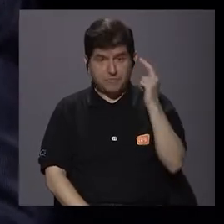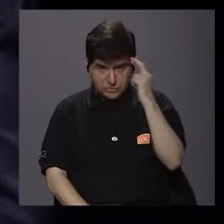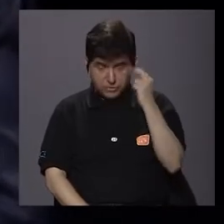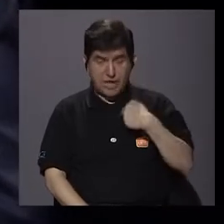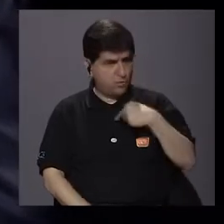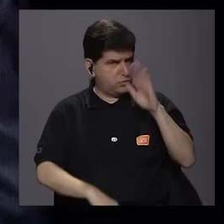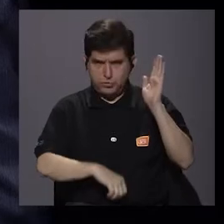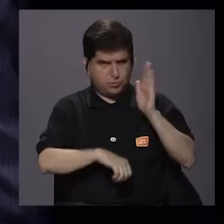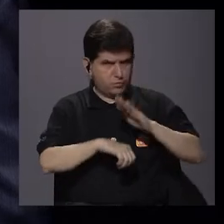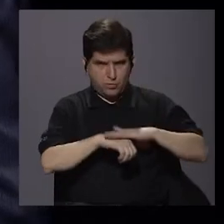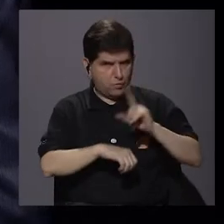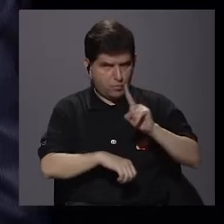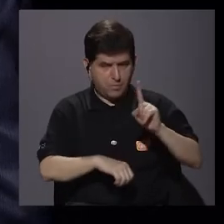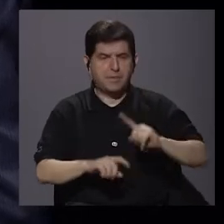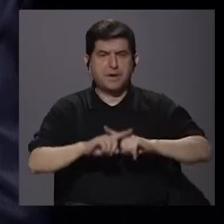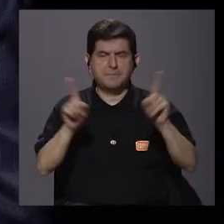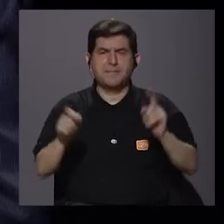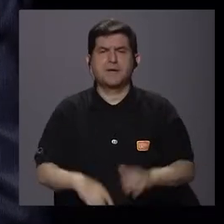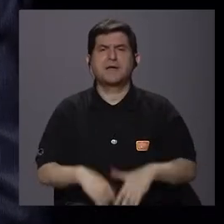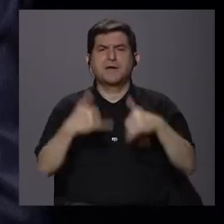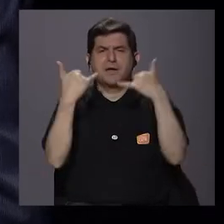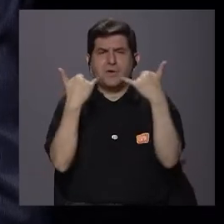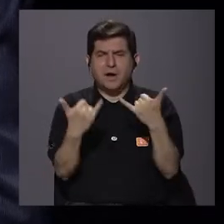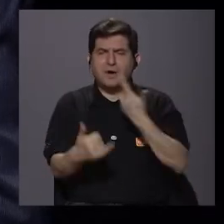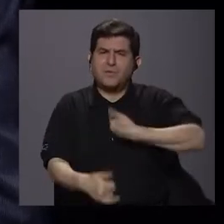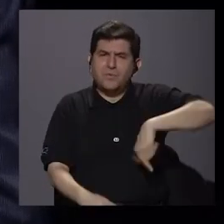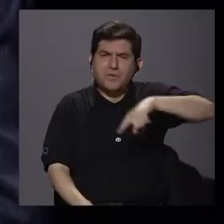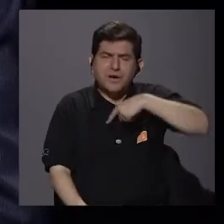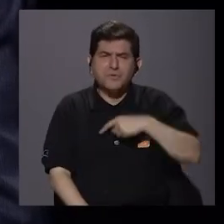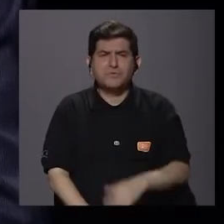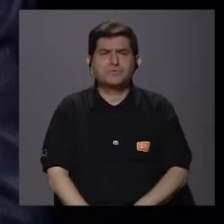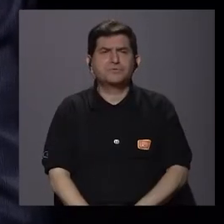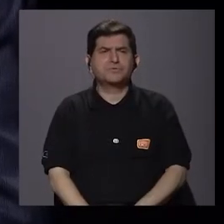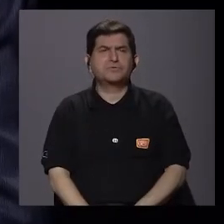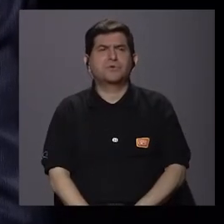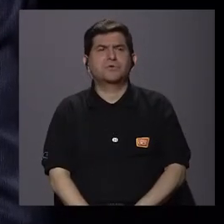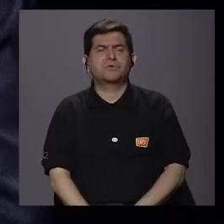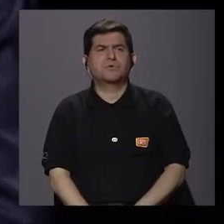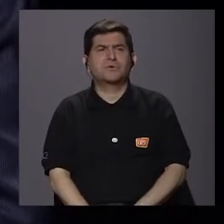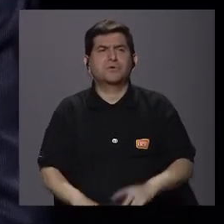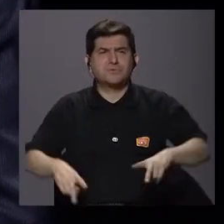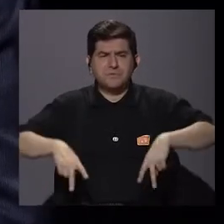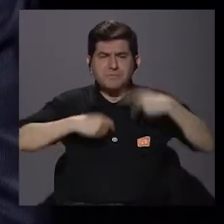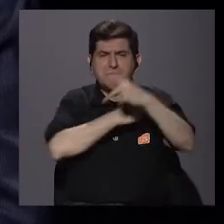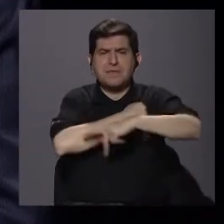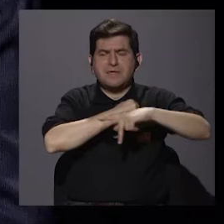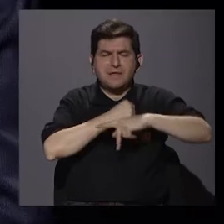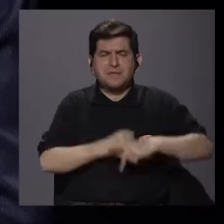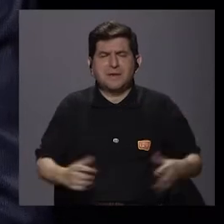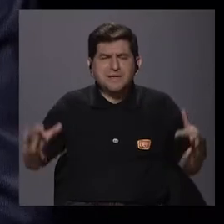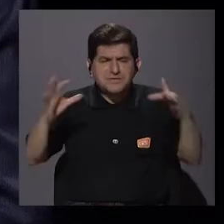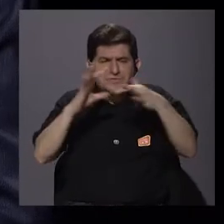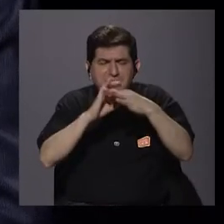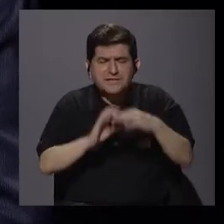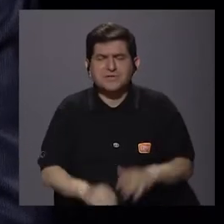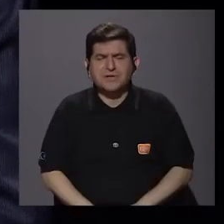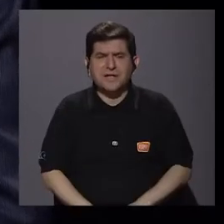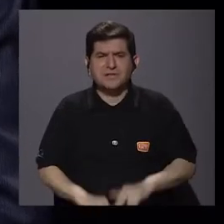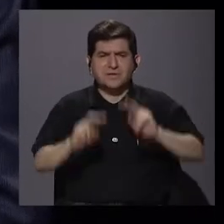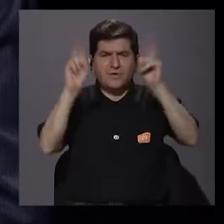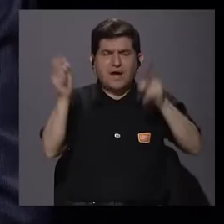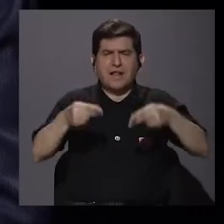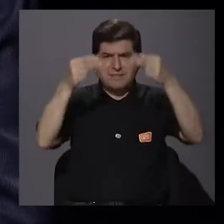no culpo a nadie por eso estamos entrando demasiado el futuro en la vida del país en torno al tema hacendario